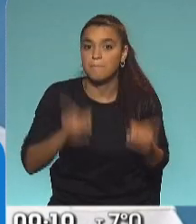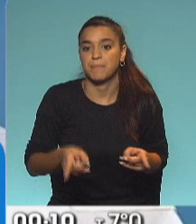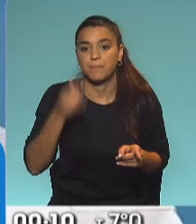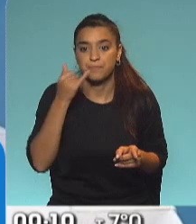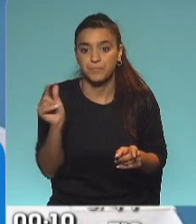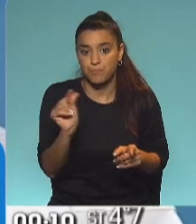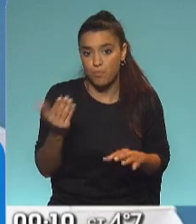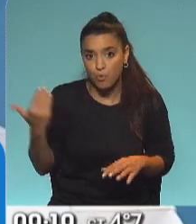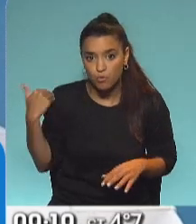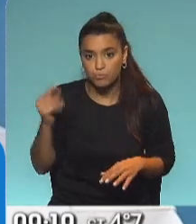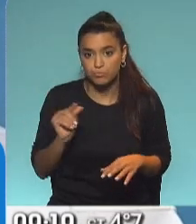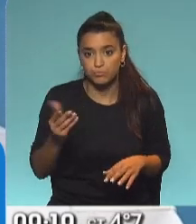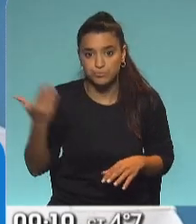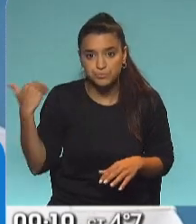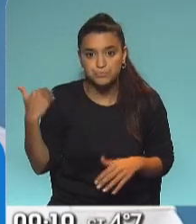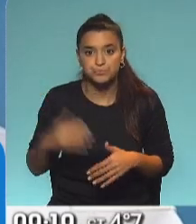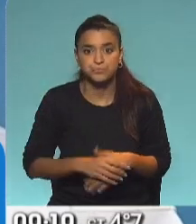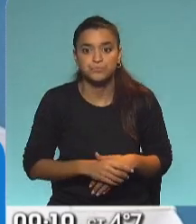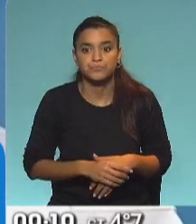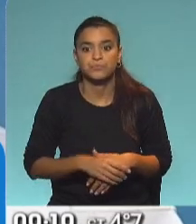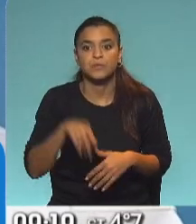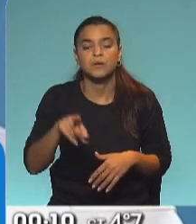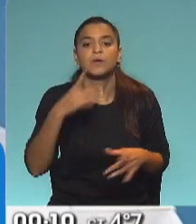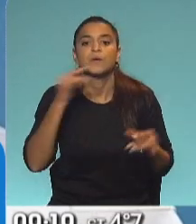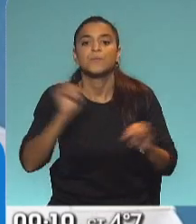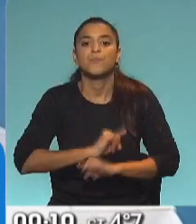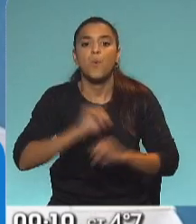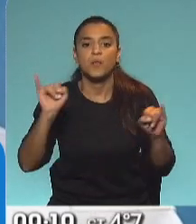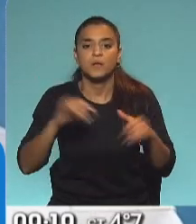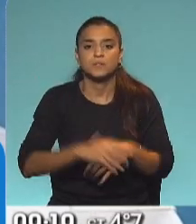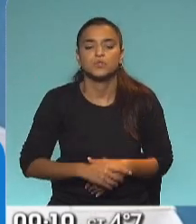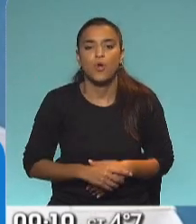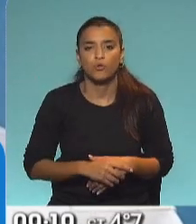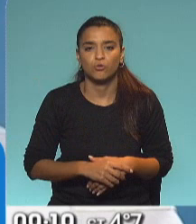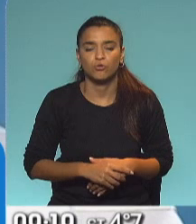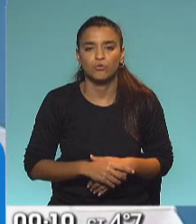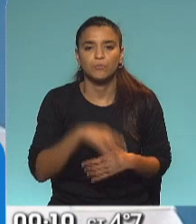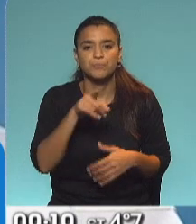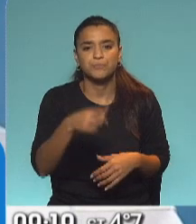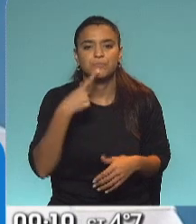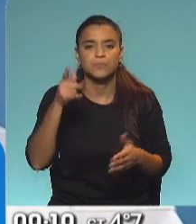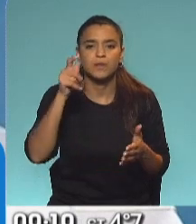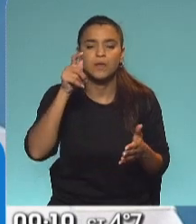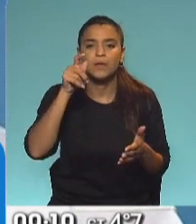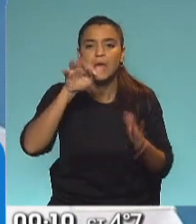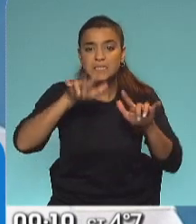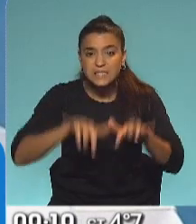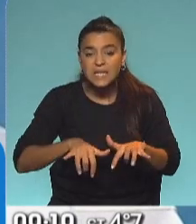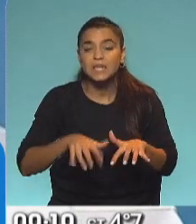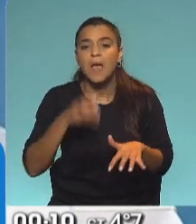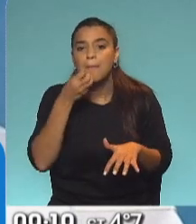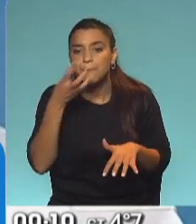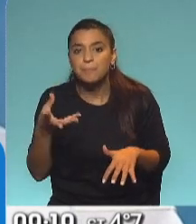unos días, poquitos días, salió una publicación que fue escrita con el testimonio y